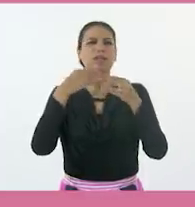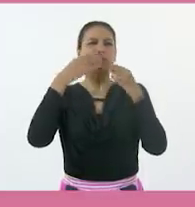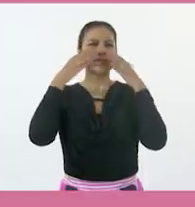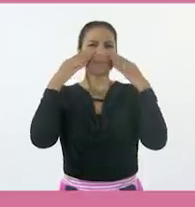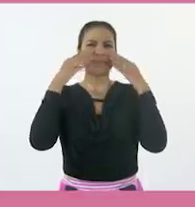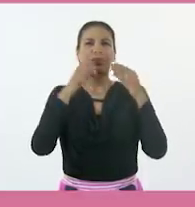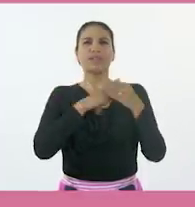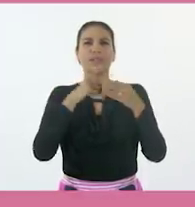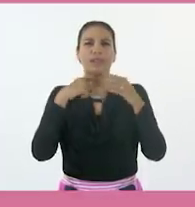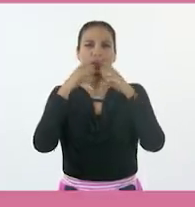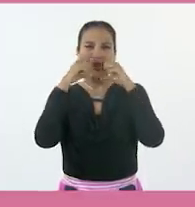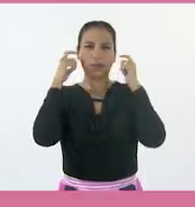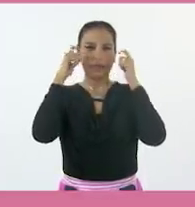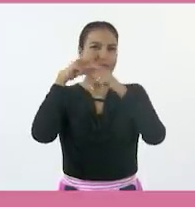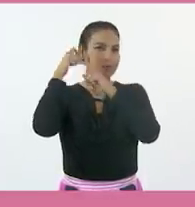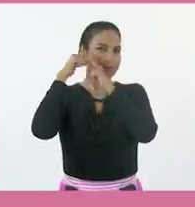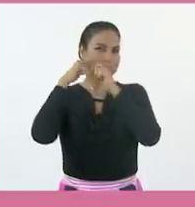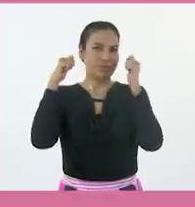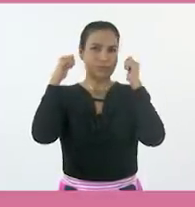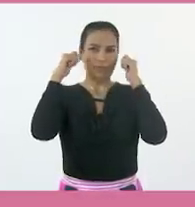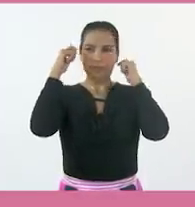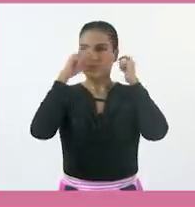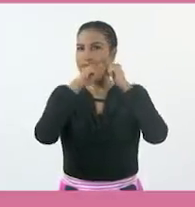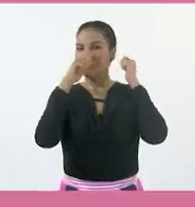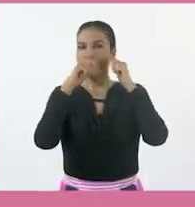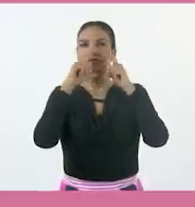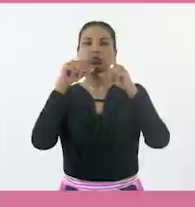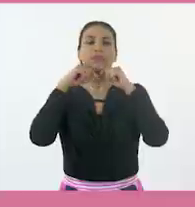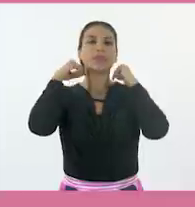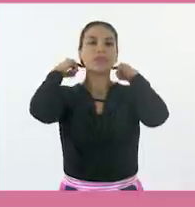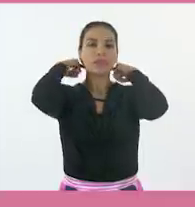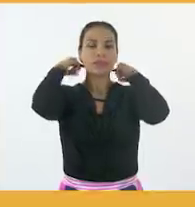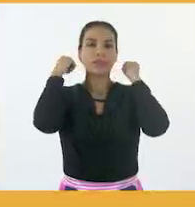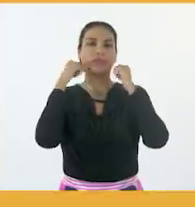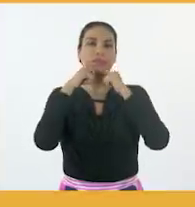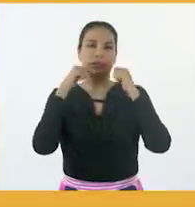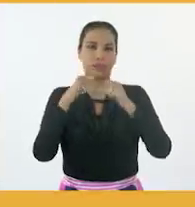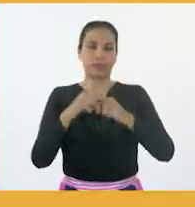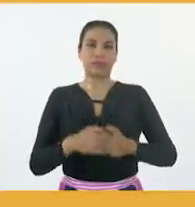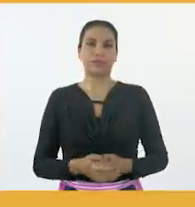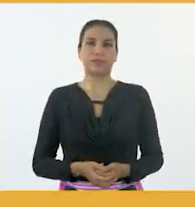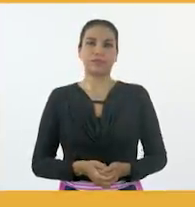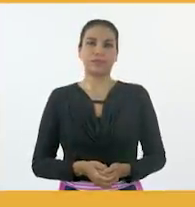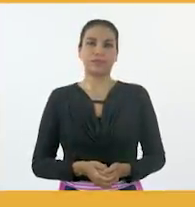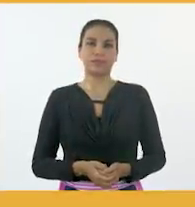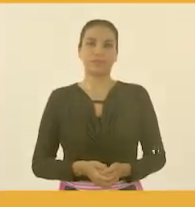colocártelo, deberás amarrar las cuerdas sobre tu cabeza y alrededor de tu cuello.